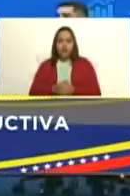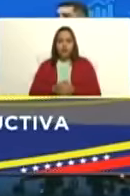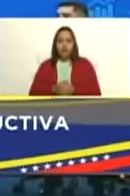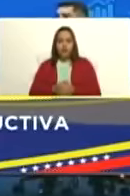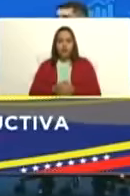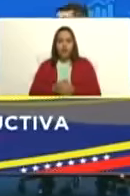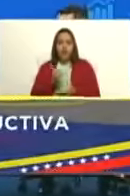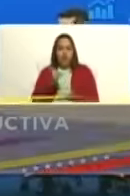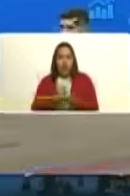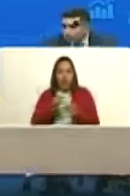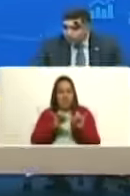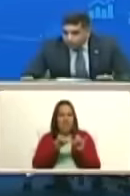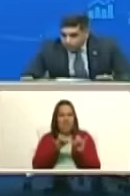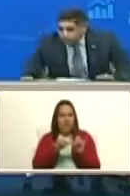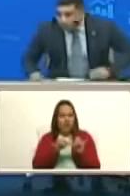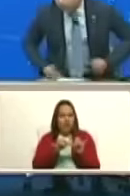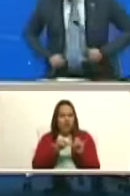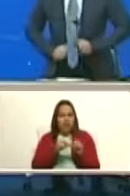ingeniero